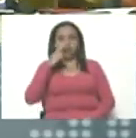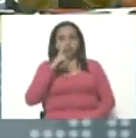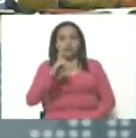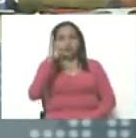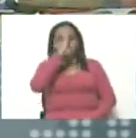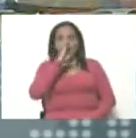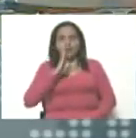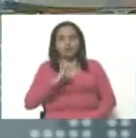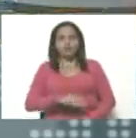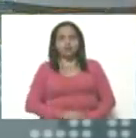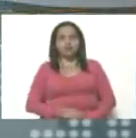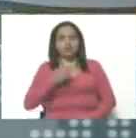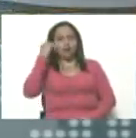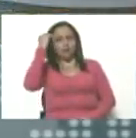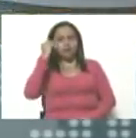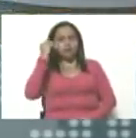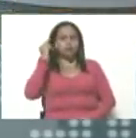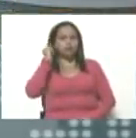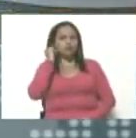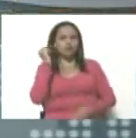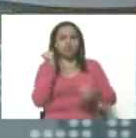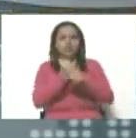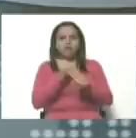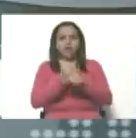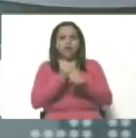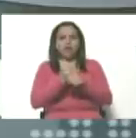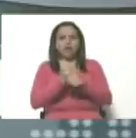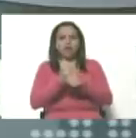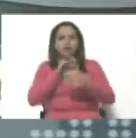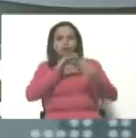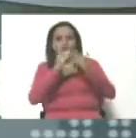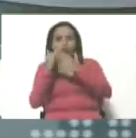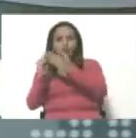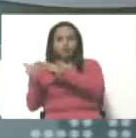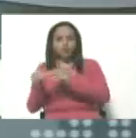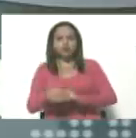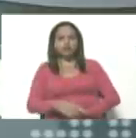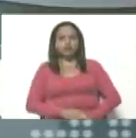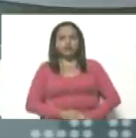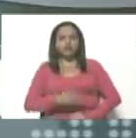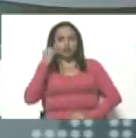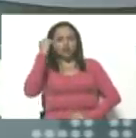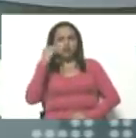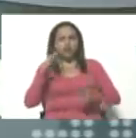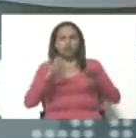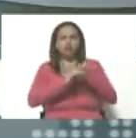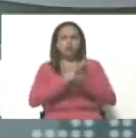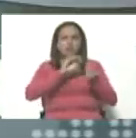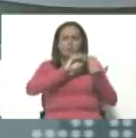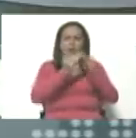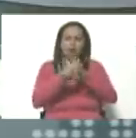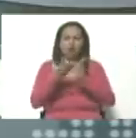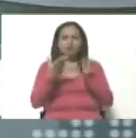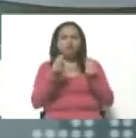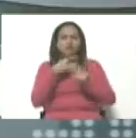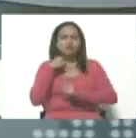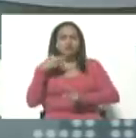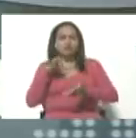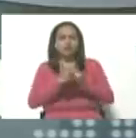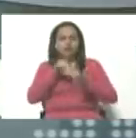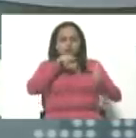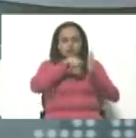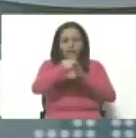Lo que opina esta muchacha de una favela. Lo que opina de su favela, ¿no? Muchos muertos en la favela, en los barrios.